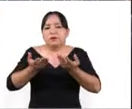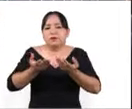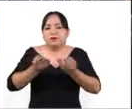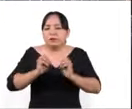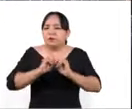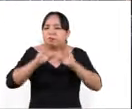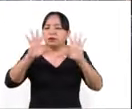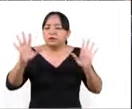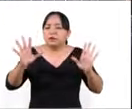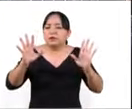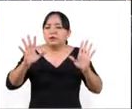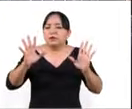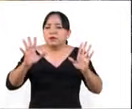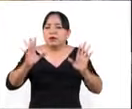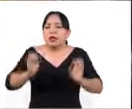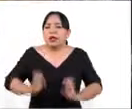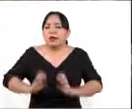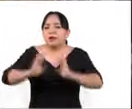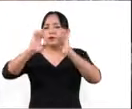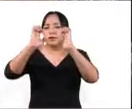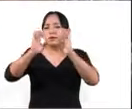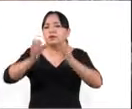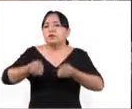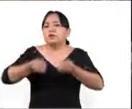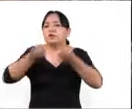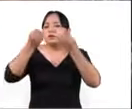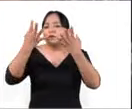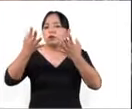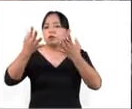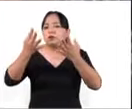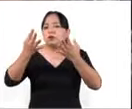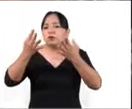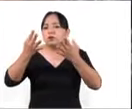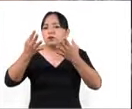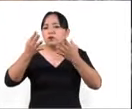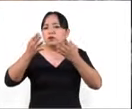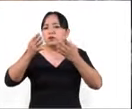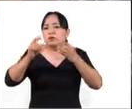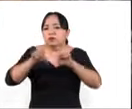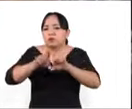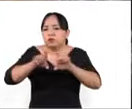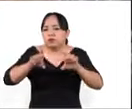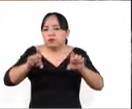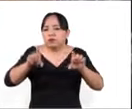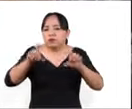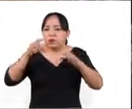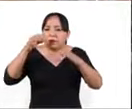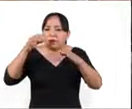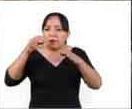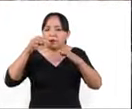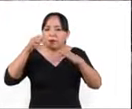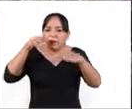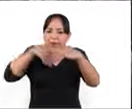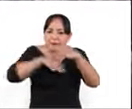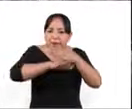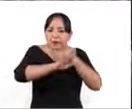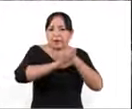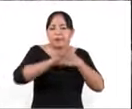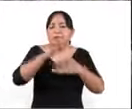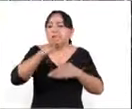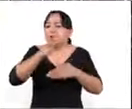aclarar, ¿cuántos edificios hasta el momento han estado acordonados o se han acordonado, doctora, por alguna, de manera preventiva